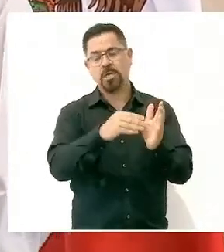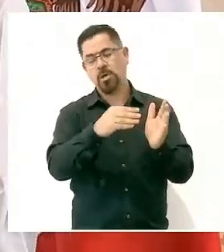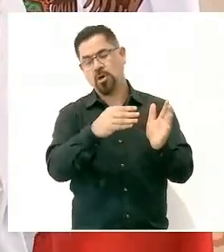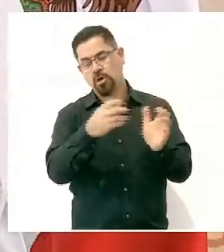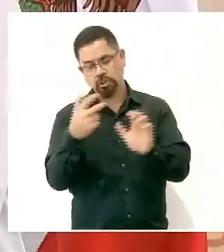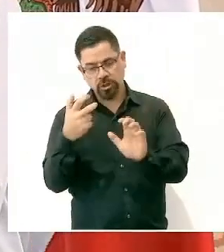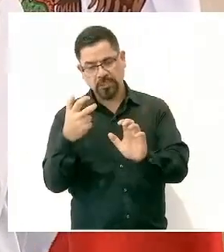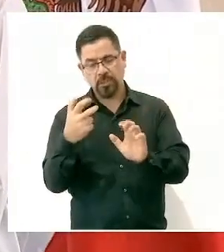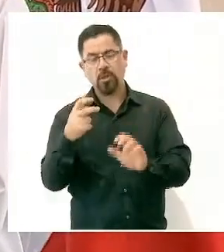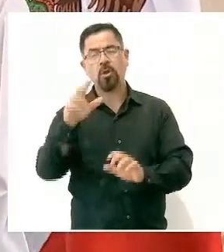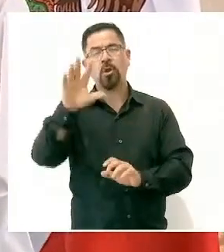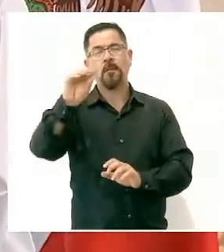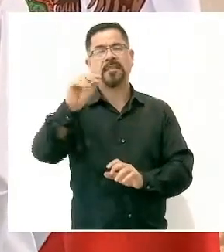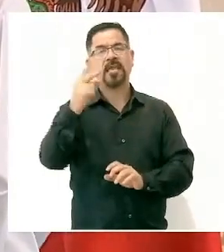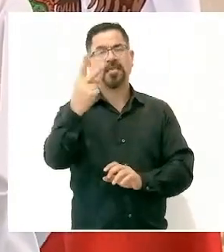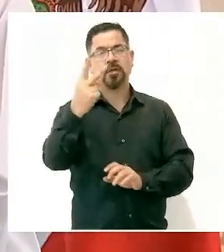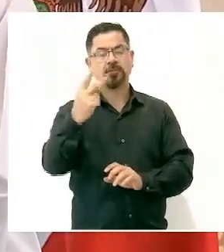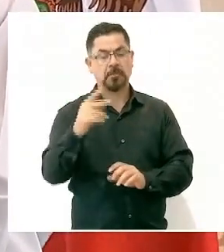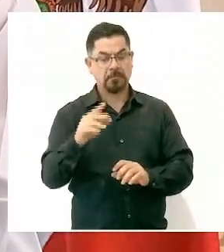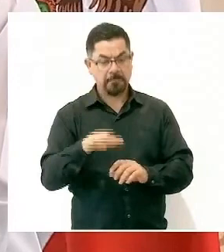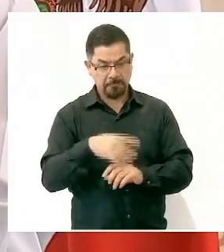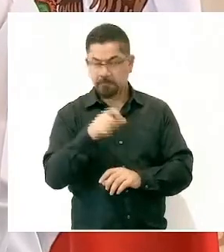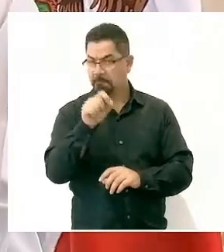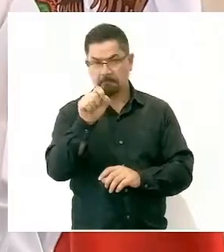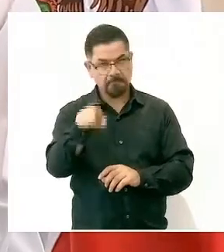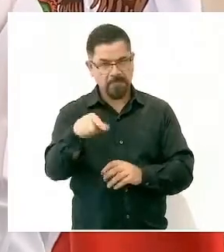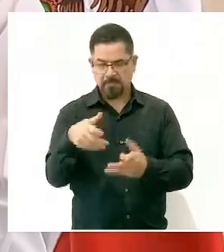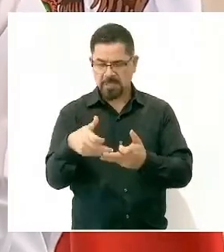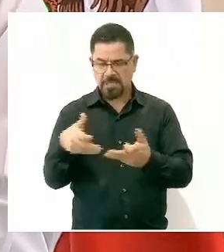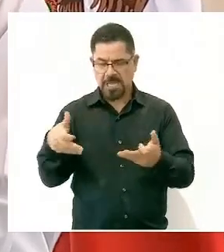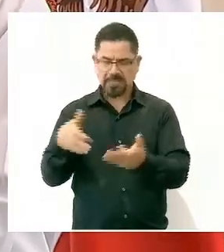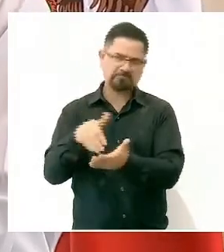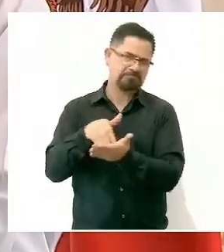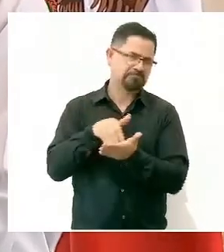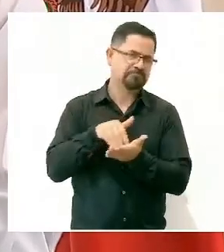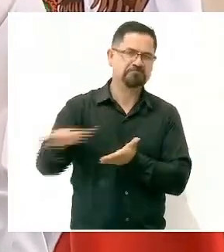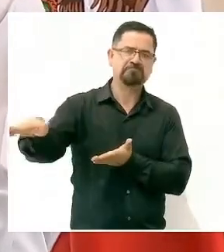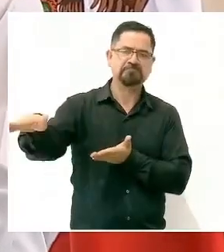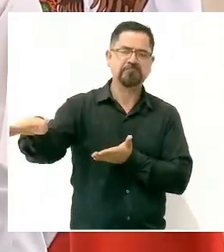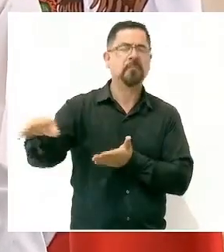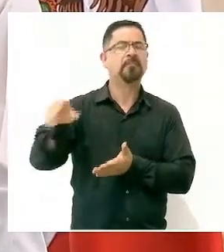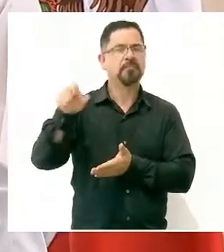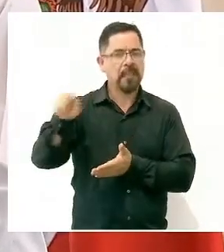1892, al ser despojados de sus tierras.